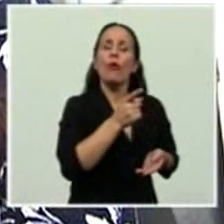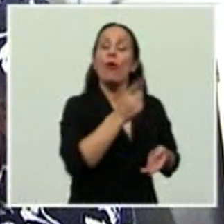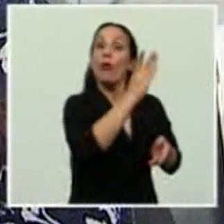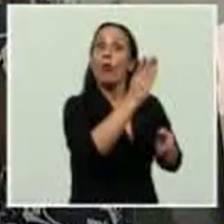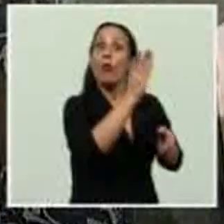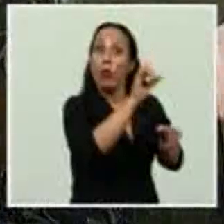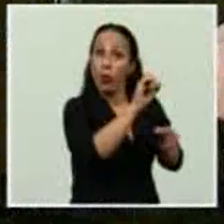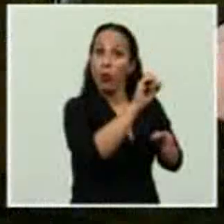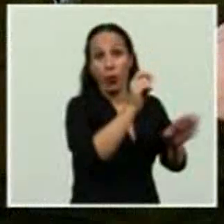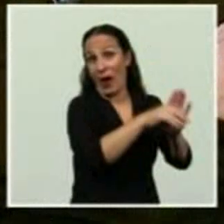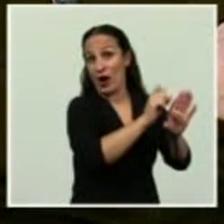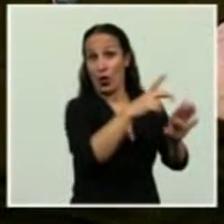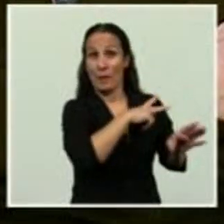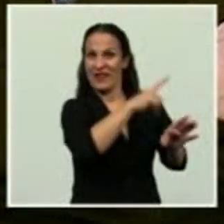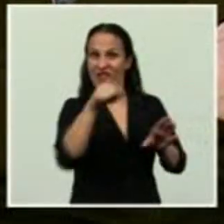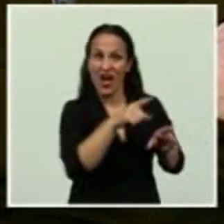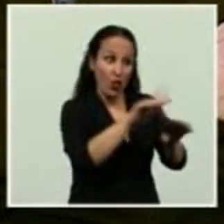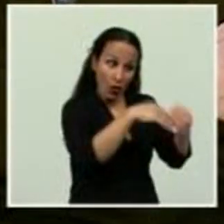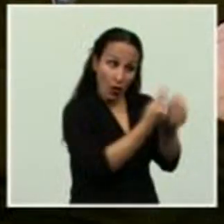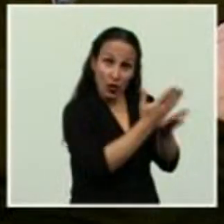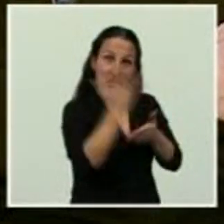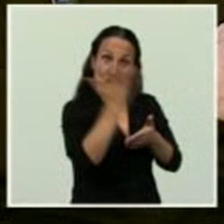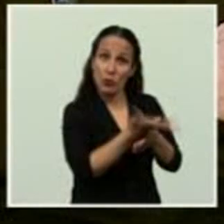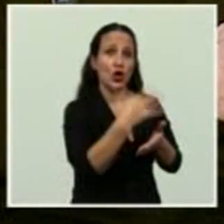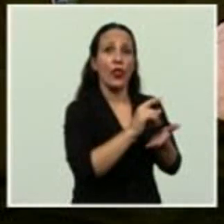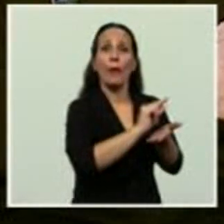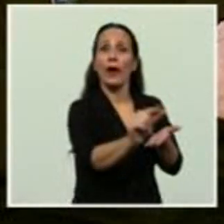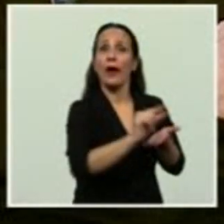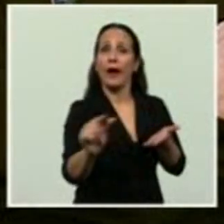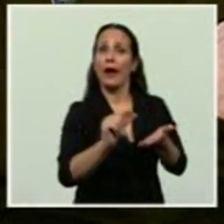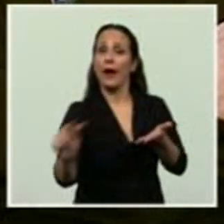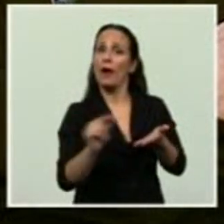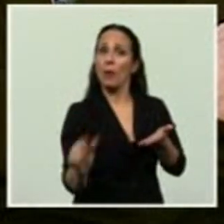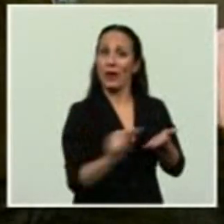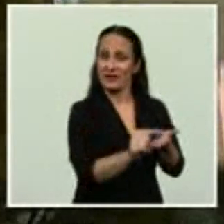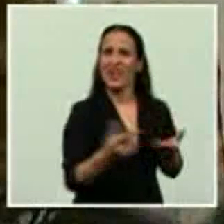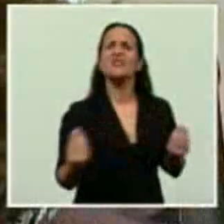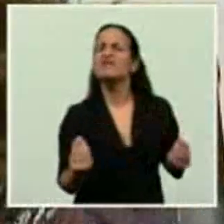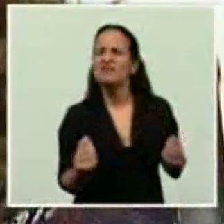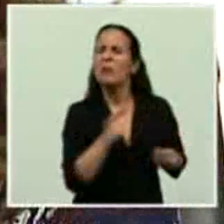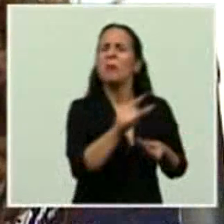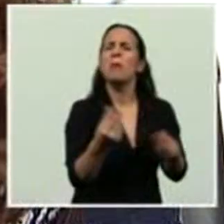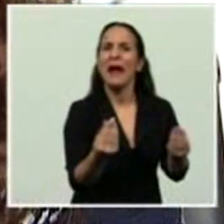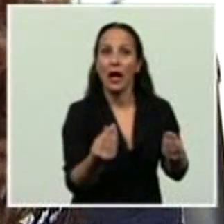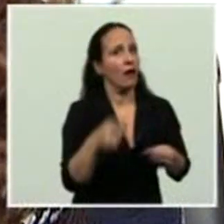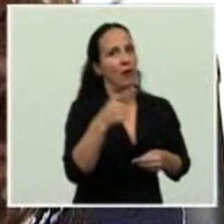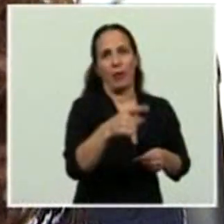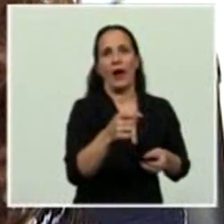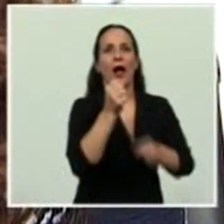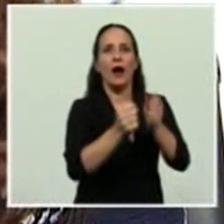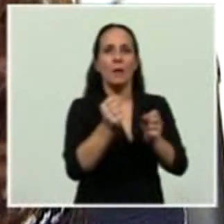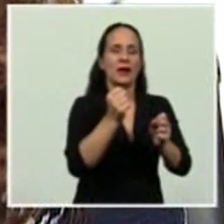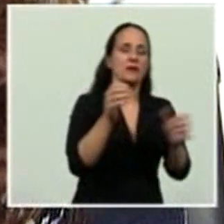debían prestar una parte importante un 5% de los depósitos precisamente para emprendimientos productivos para